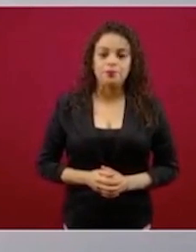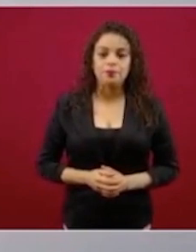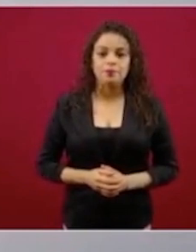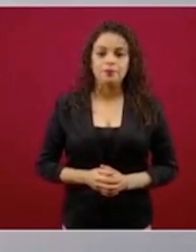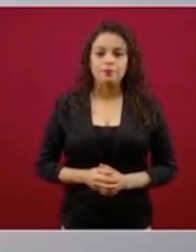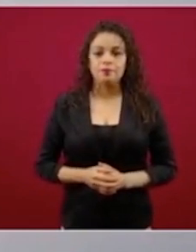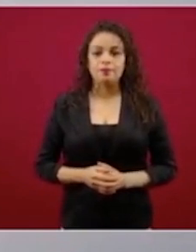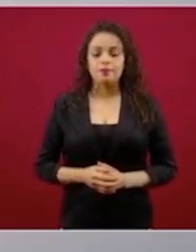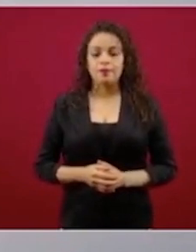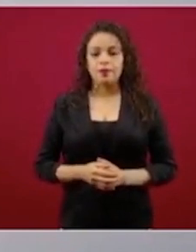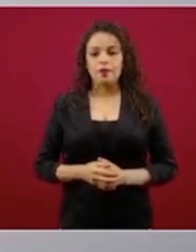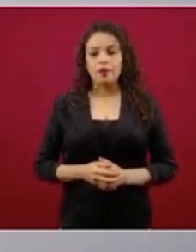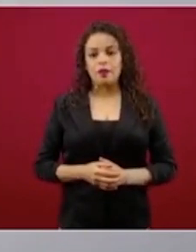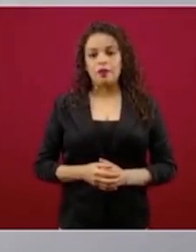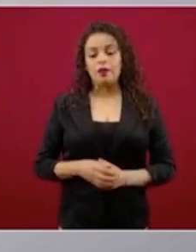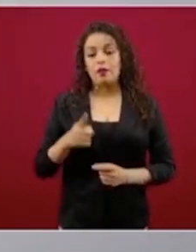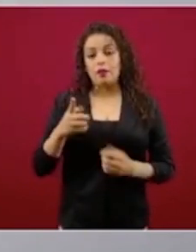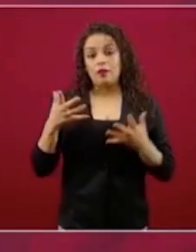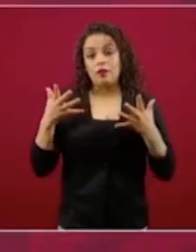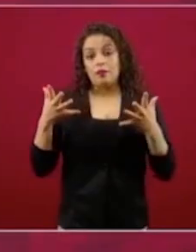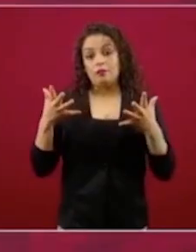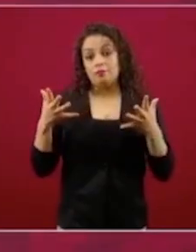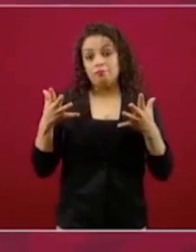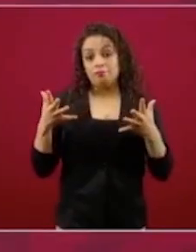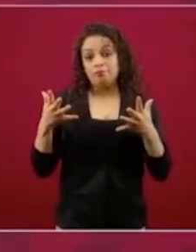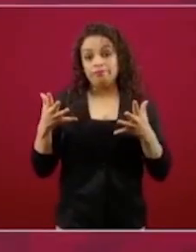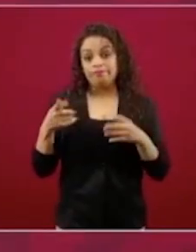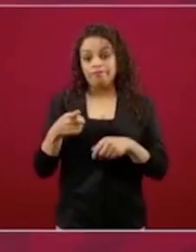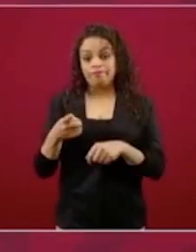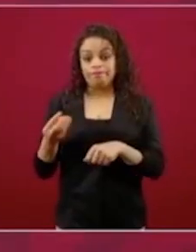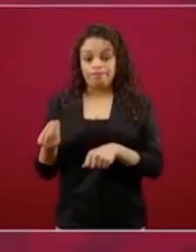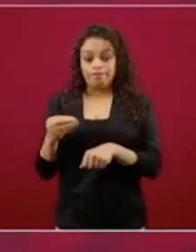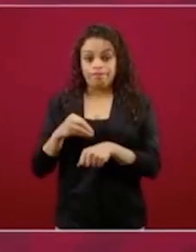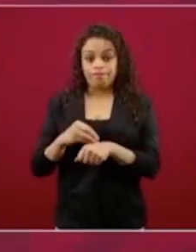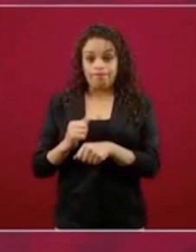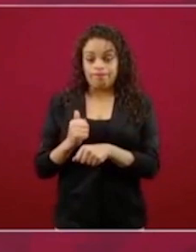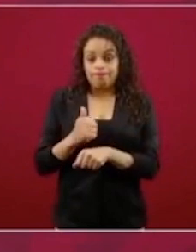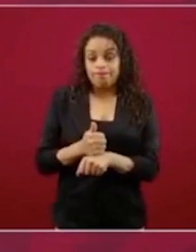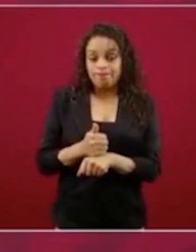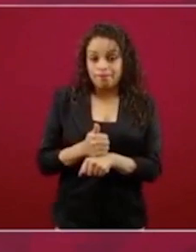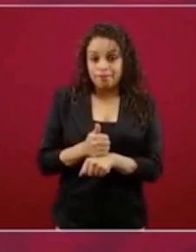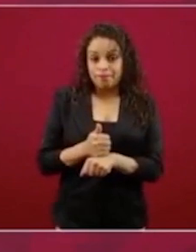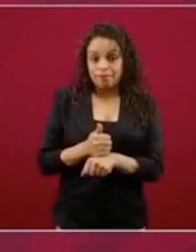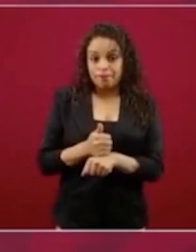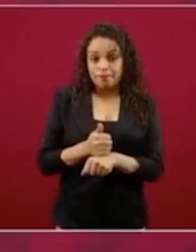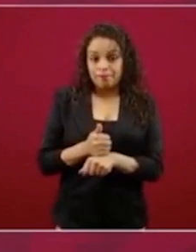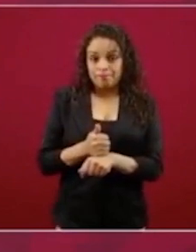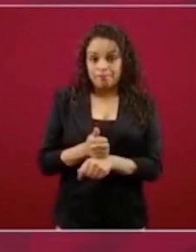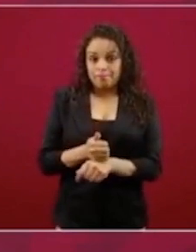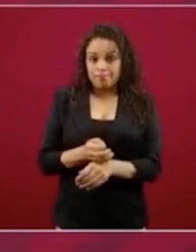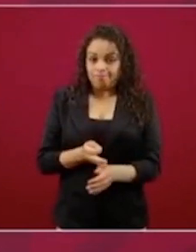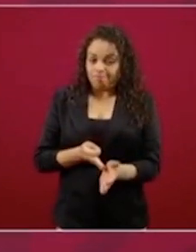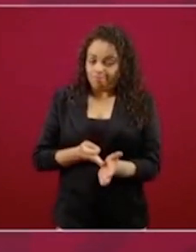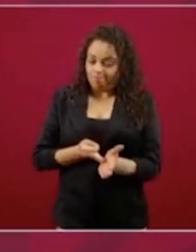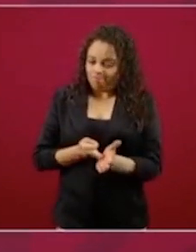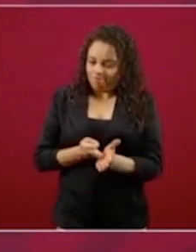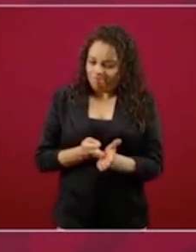quienes quieren tener ahí a sus fieles incondicionales